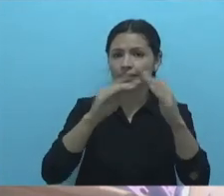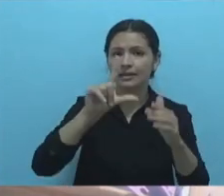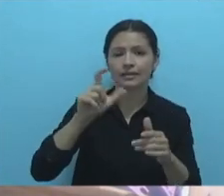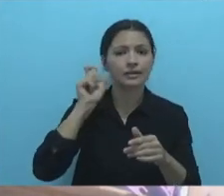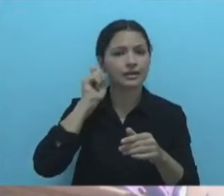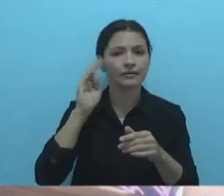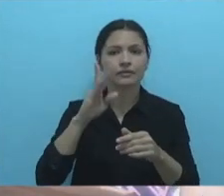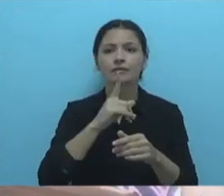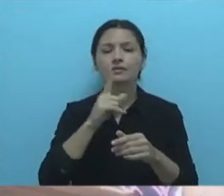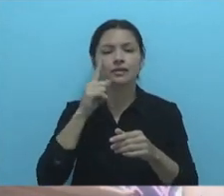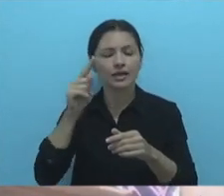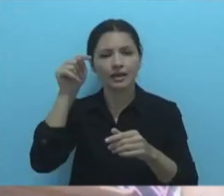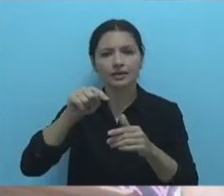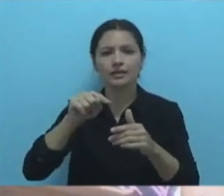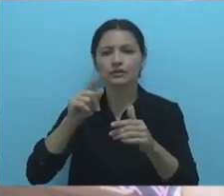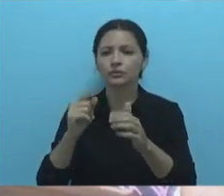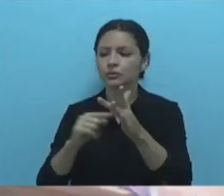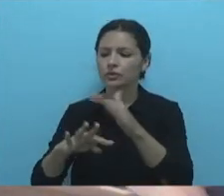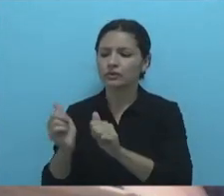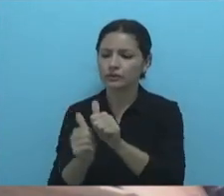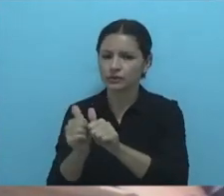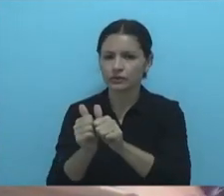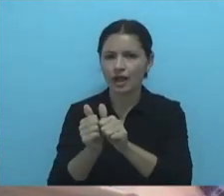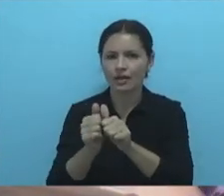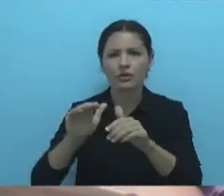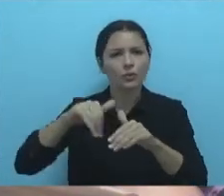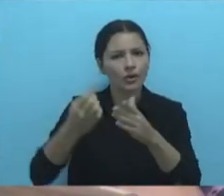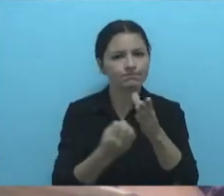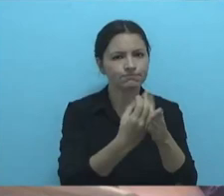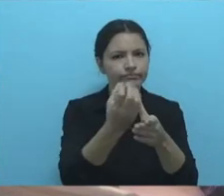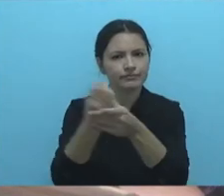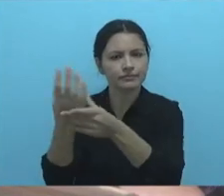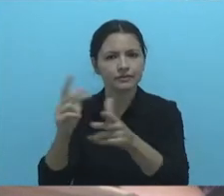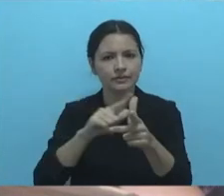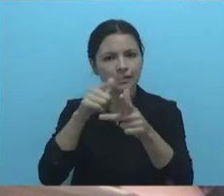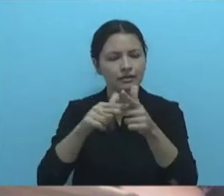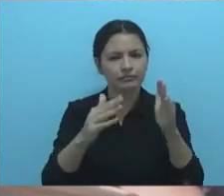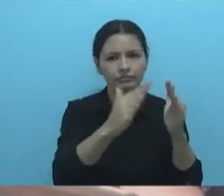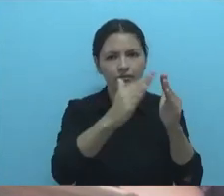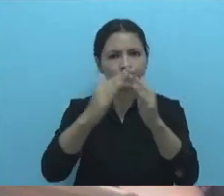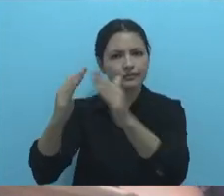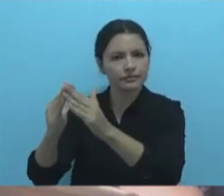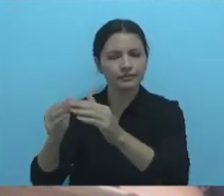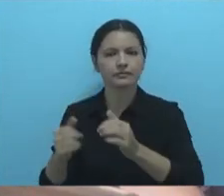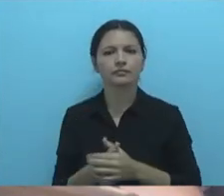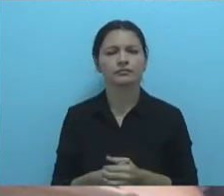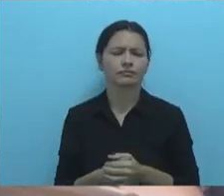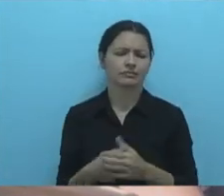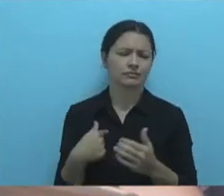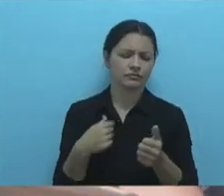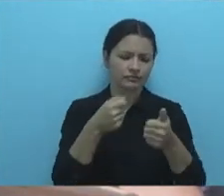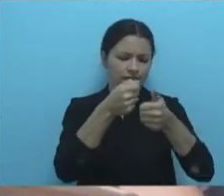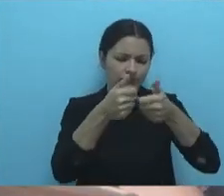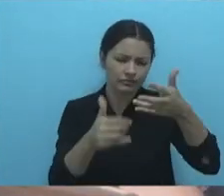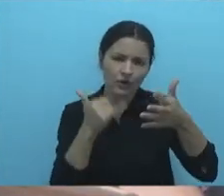la que nombraba al principio y después Se abrieron tres más durante su gestión a esa lista que me permití enumerar y que me faltan muchas cosas